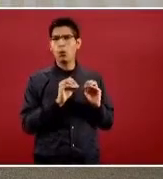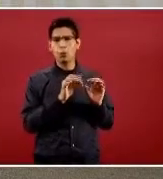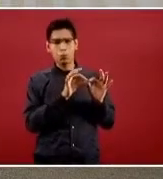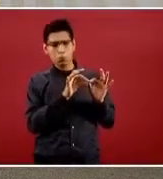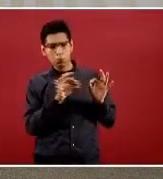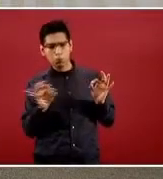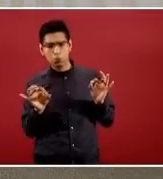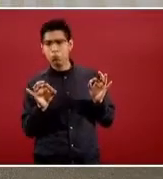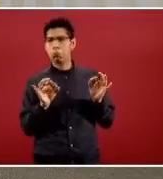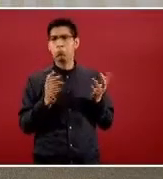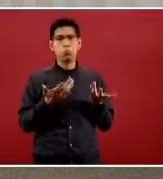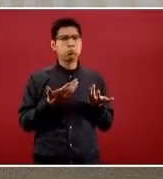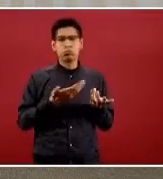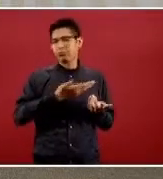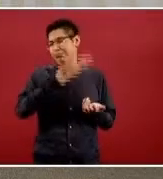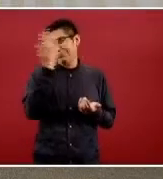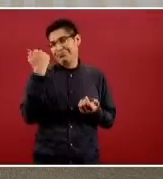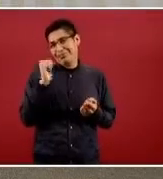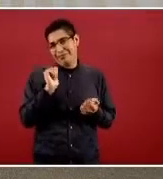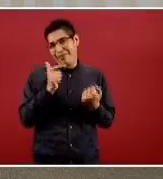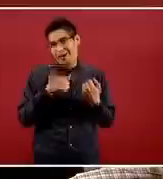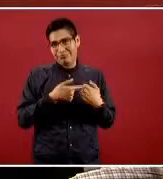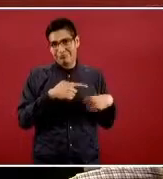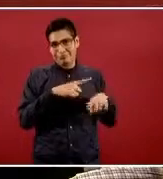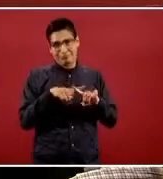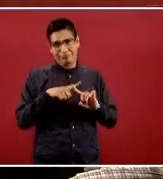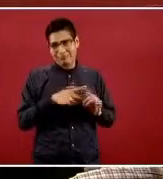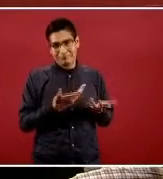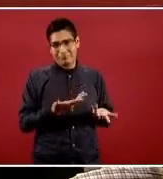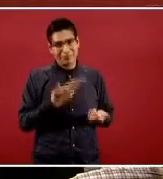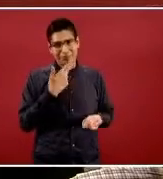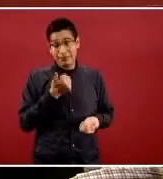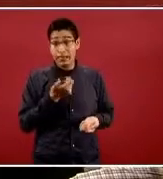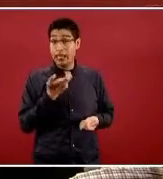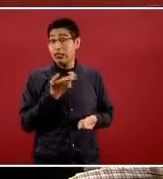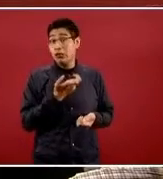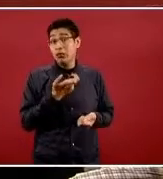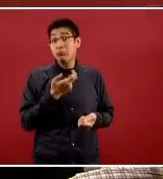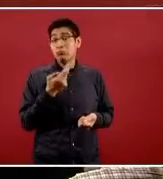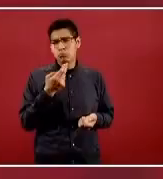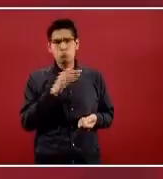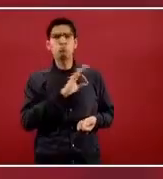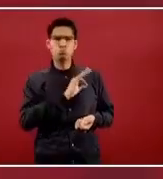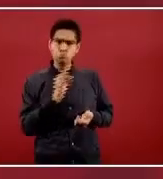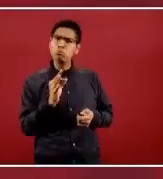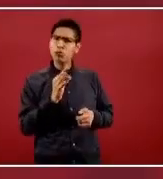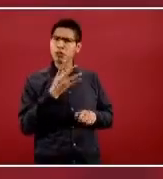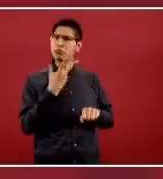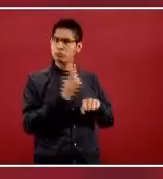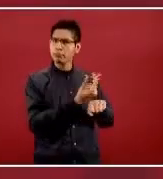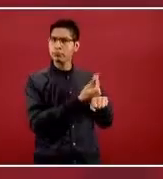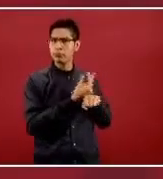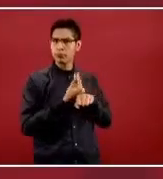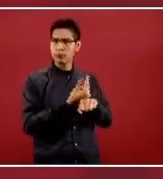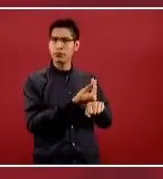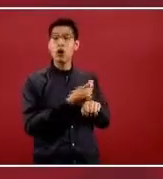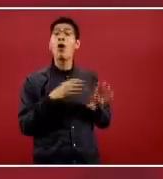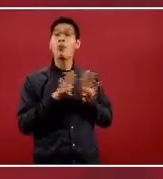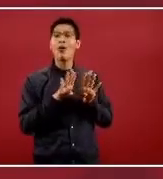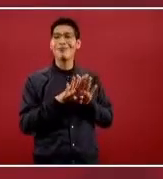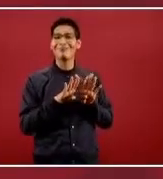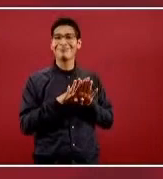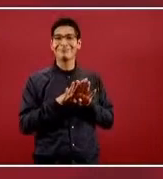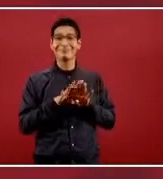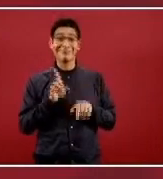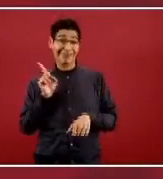había roto, a lo mejor un tornillito estaba suelto, eran elementos realmente menores. Con la ayuda de ingenieros